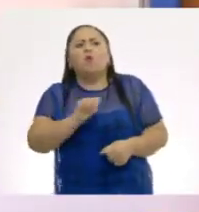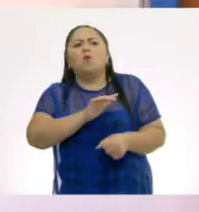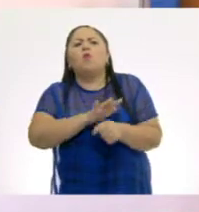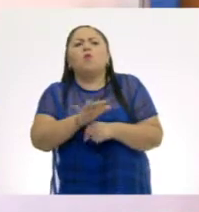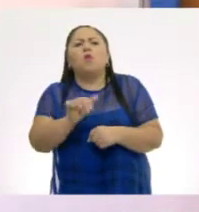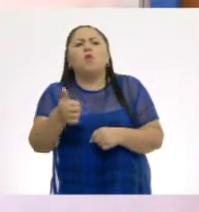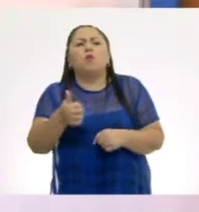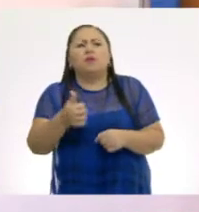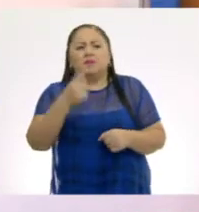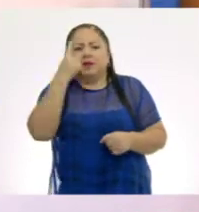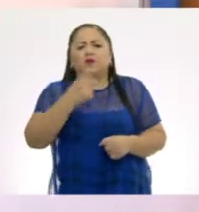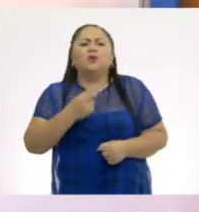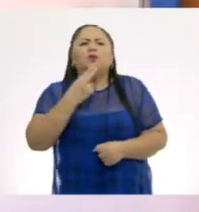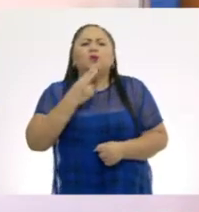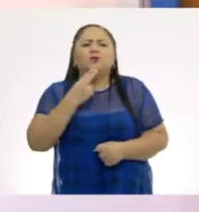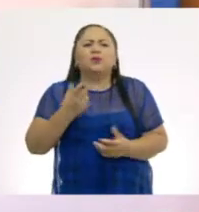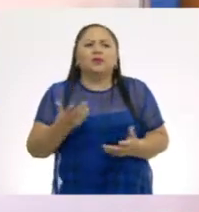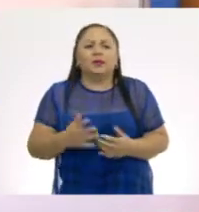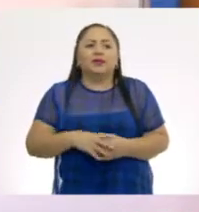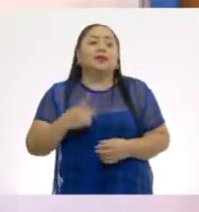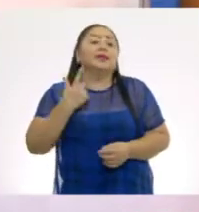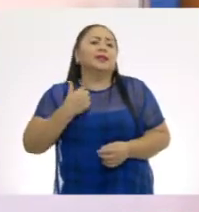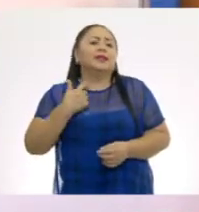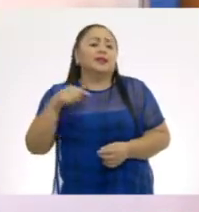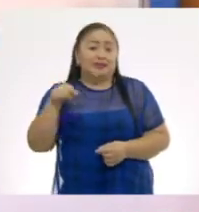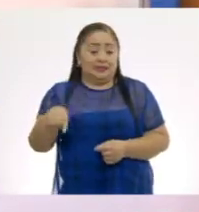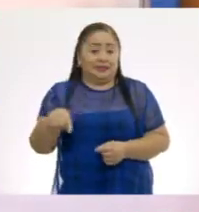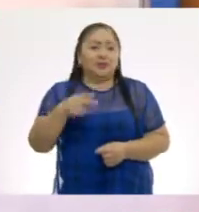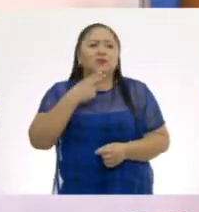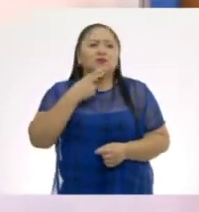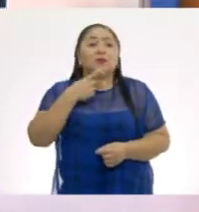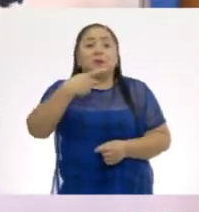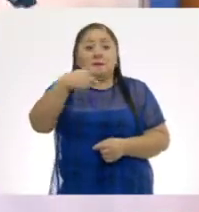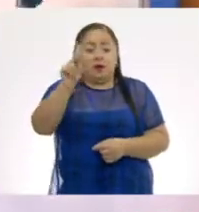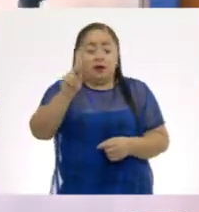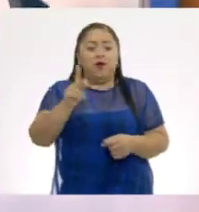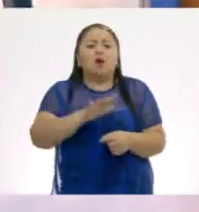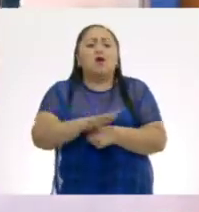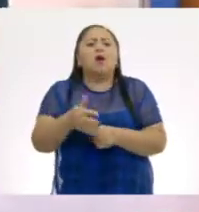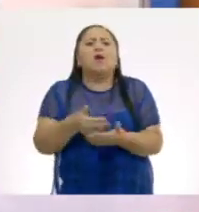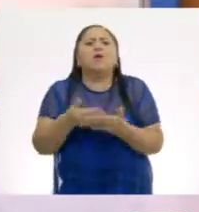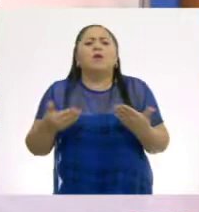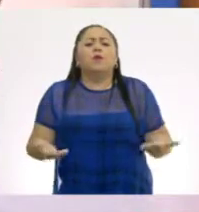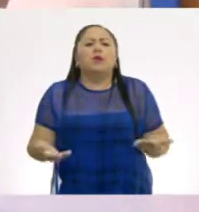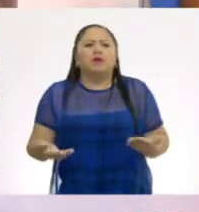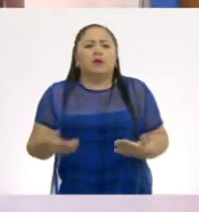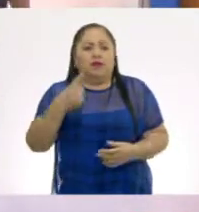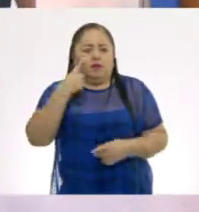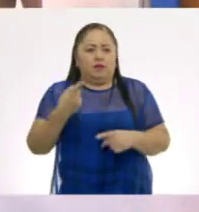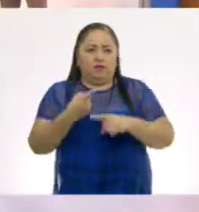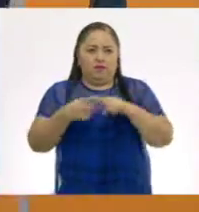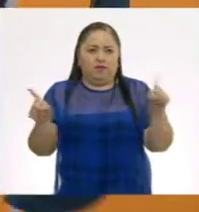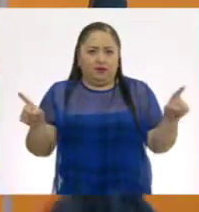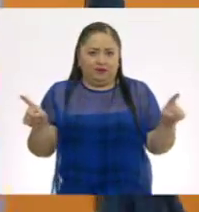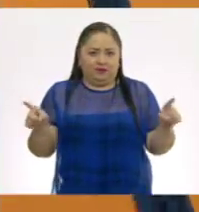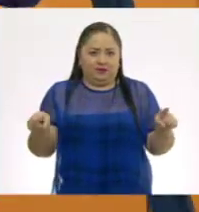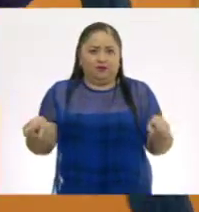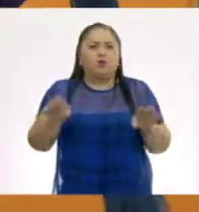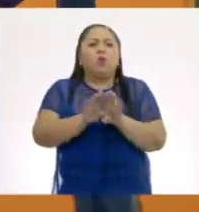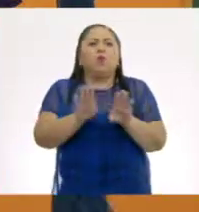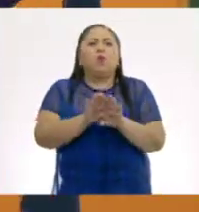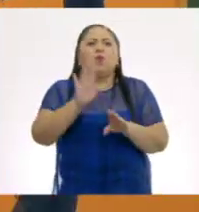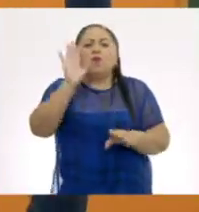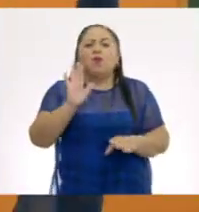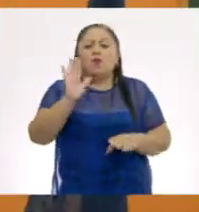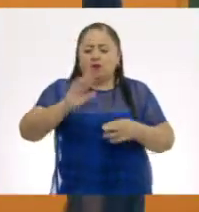nuevo nuestras telas. Sí, pero ahora lo vamos a usar de esta manera como están, como si fuera como